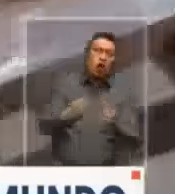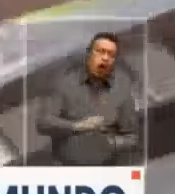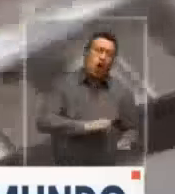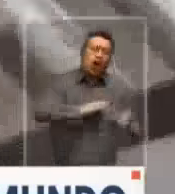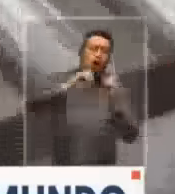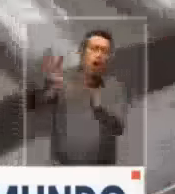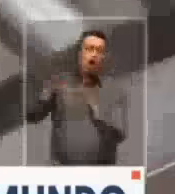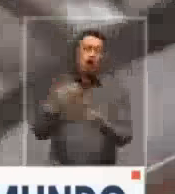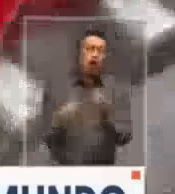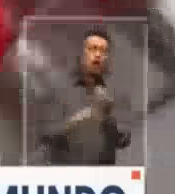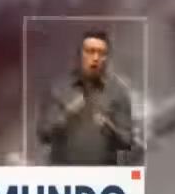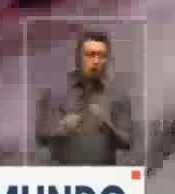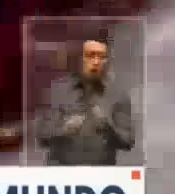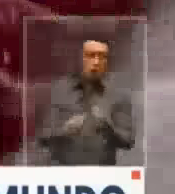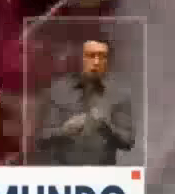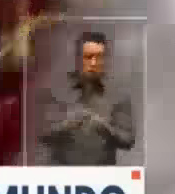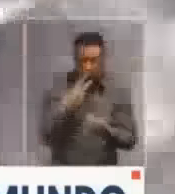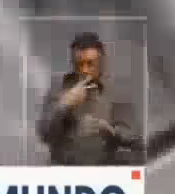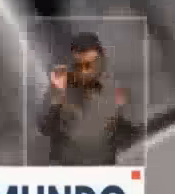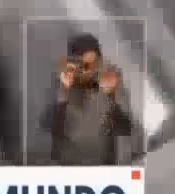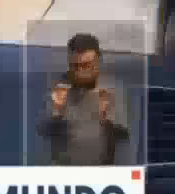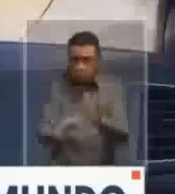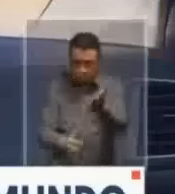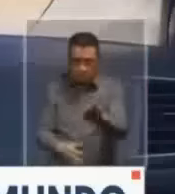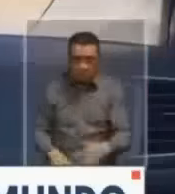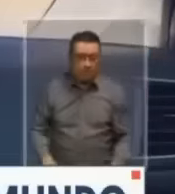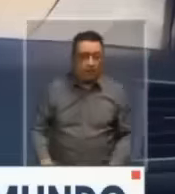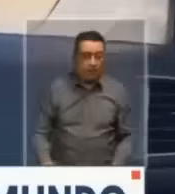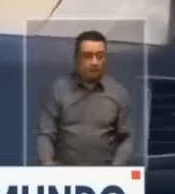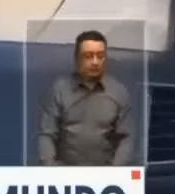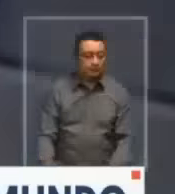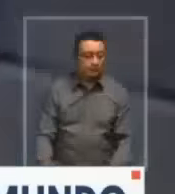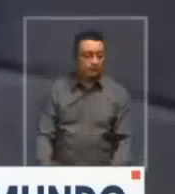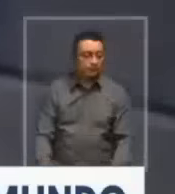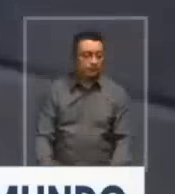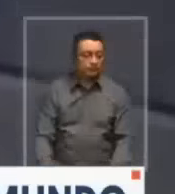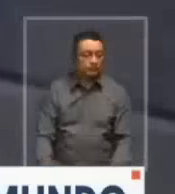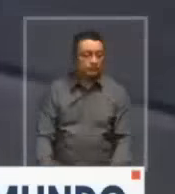mundo? Acompáñenme en este recorrido.